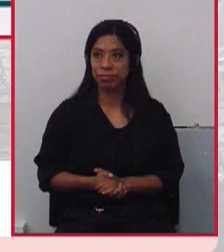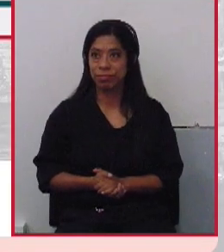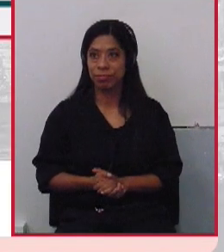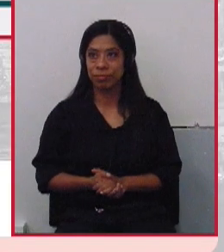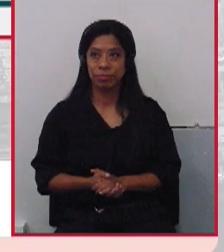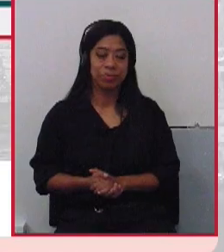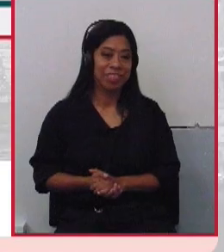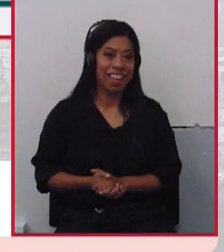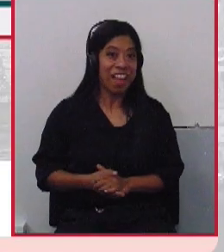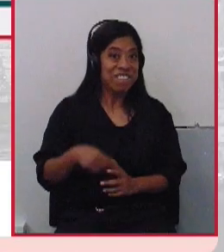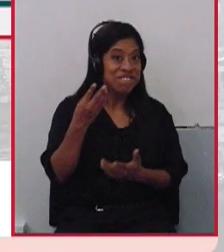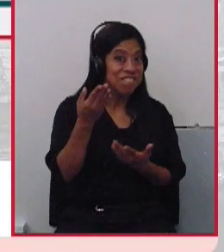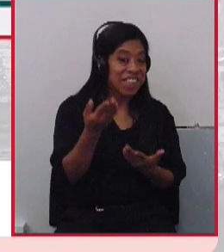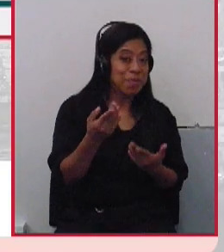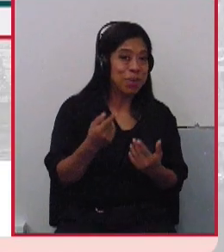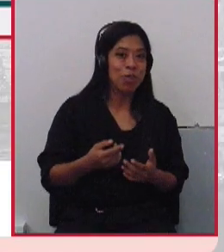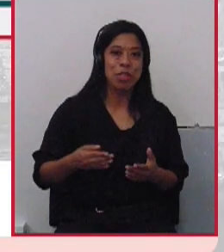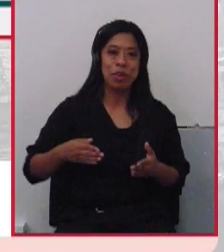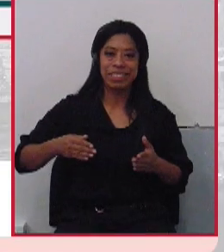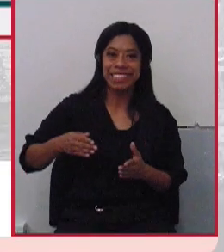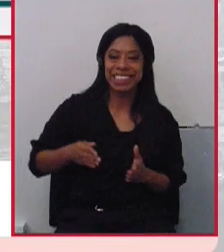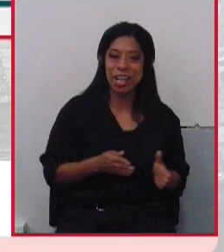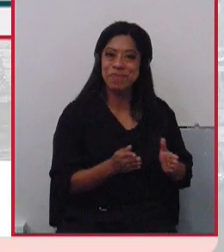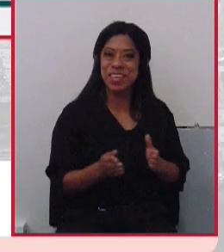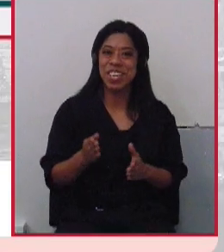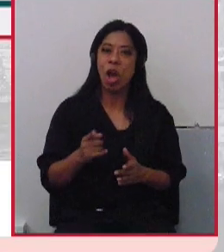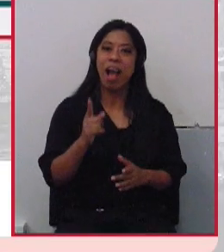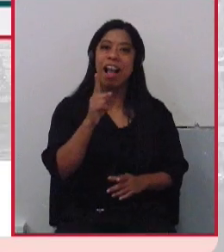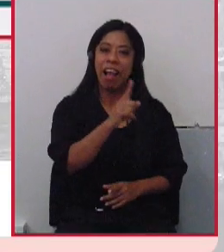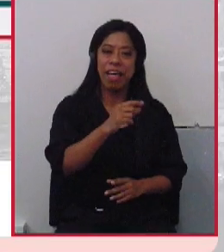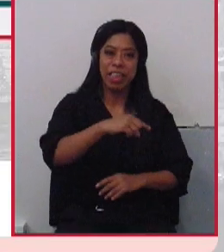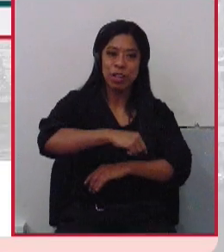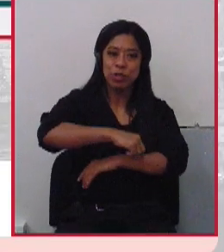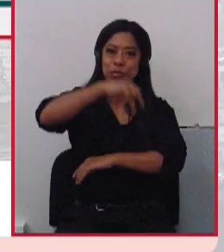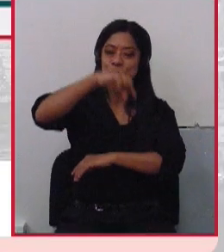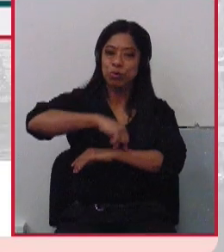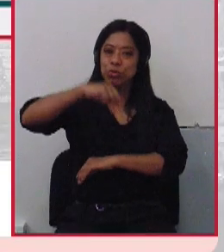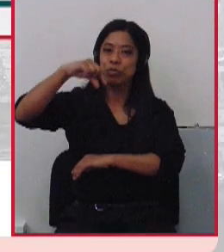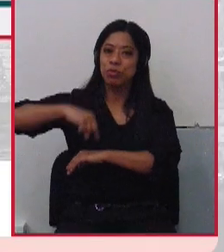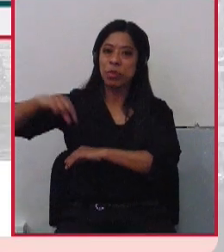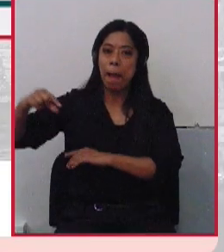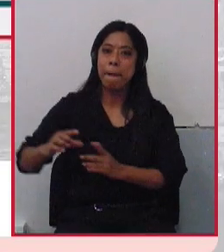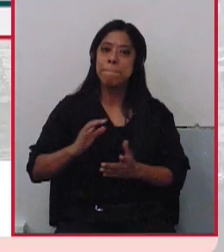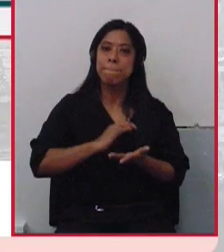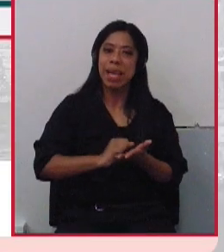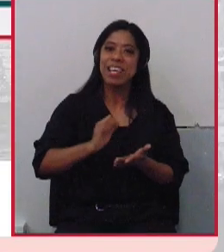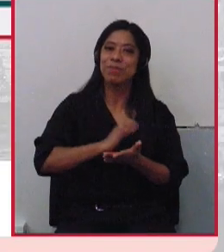Y acá ustedes pueden ver cómo ha sido nuestro camino. Cada barra gráfica 3 meses.